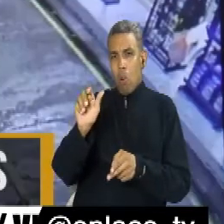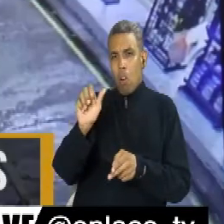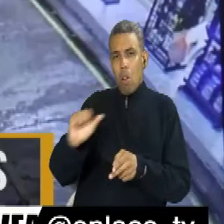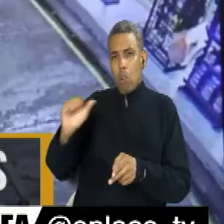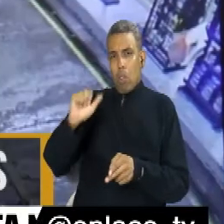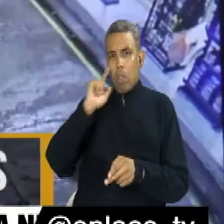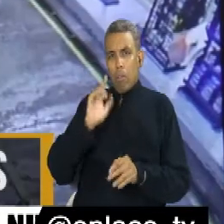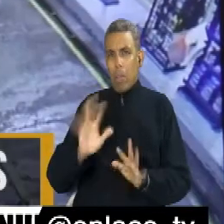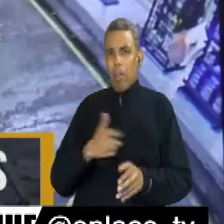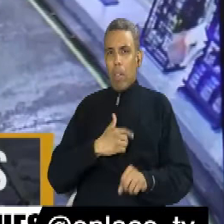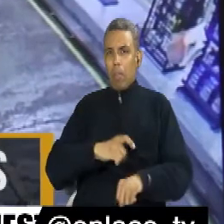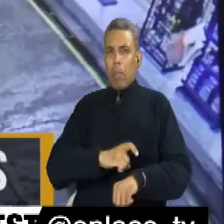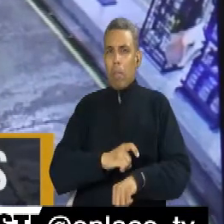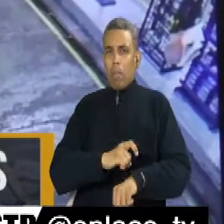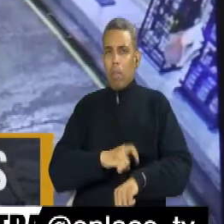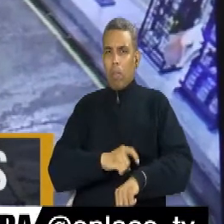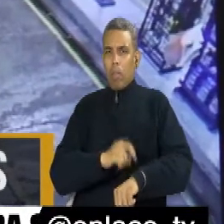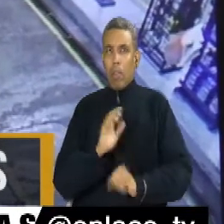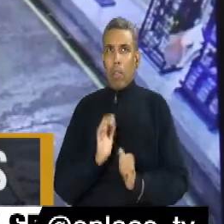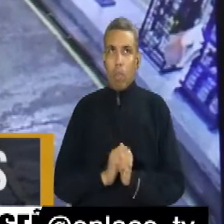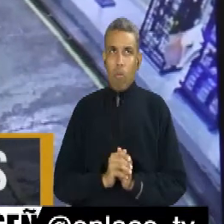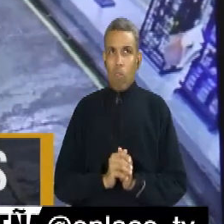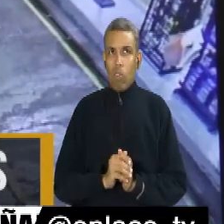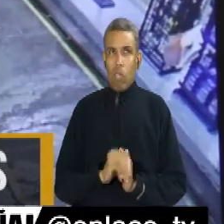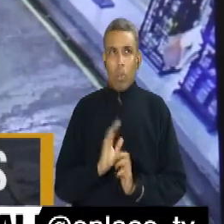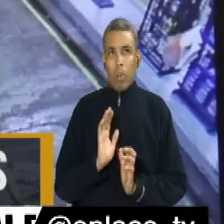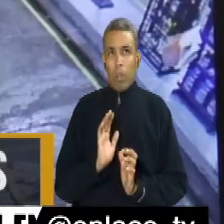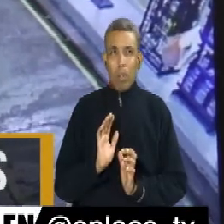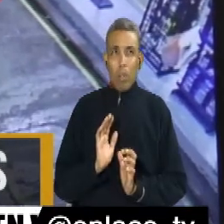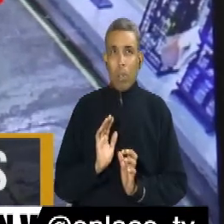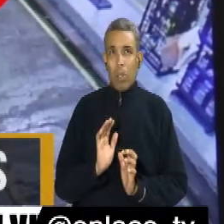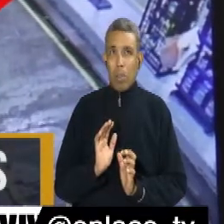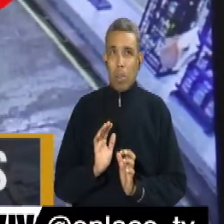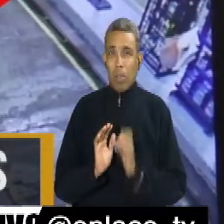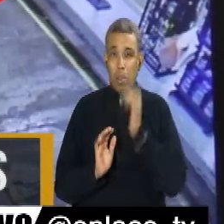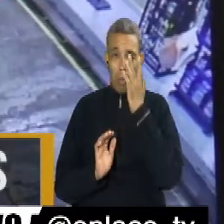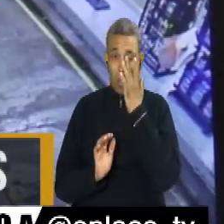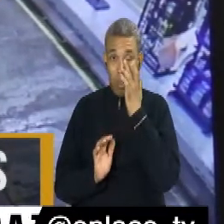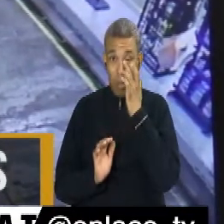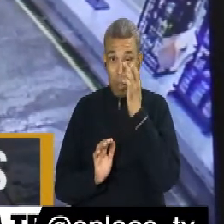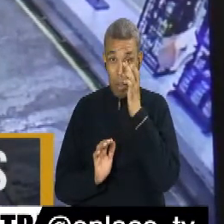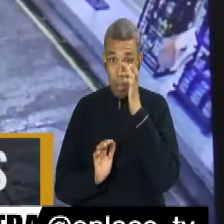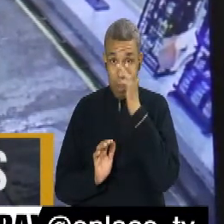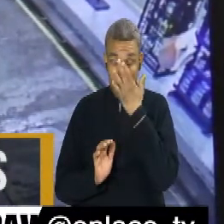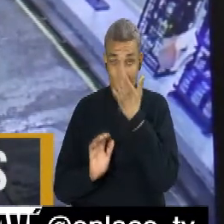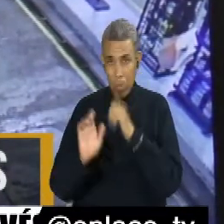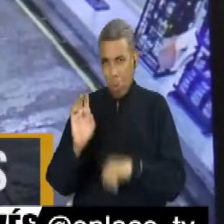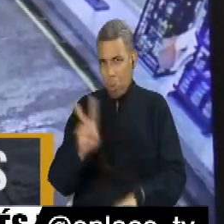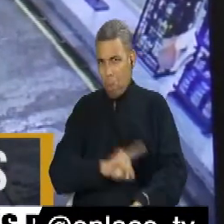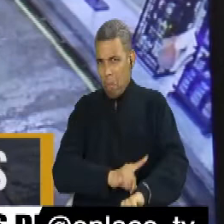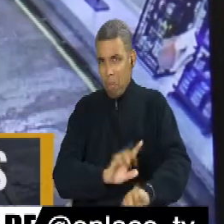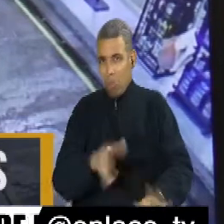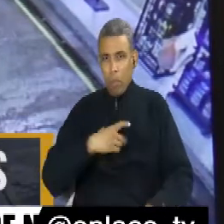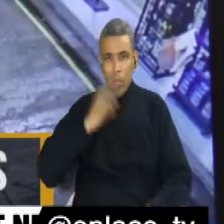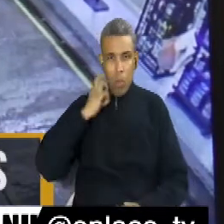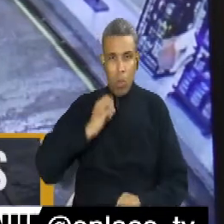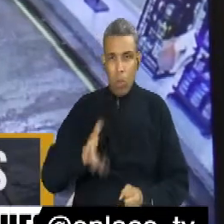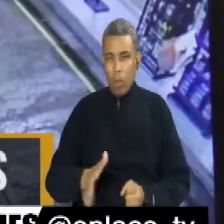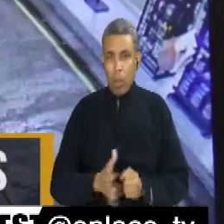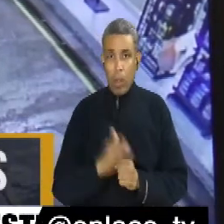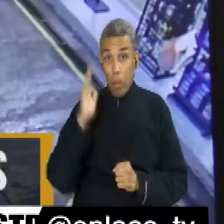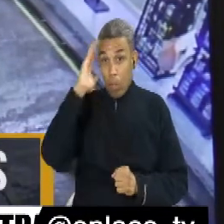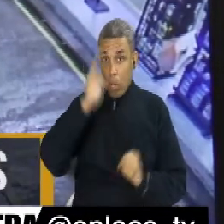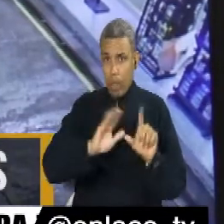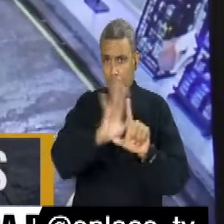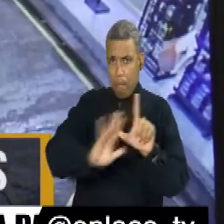Parece que vienen de la zona hacia Yondó, esos son los indicios que tenemos. La policía ha estado revisando y ellos parece tener alguna